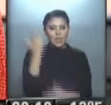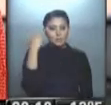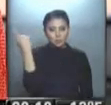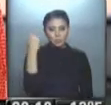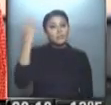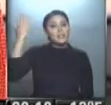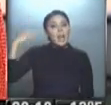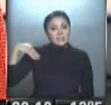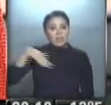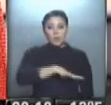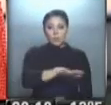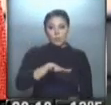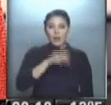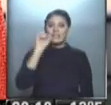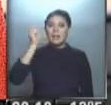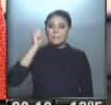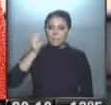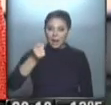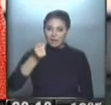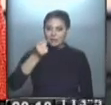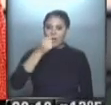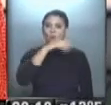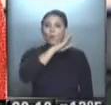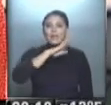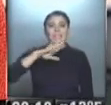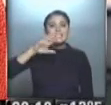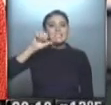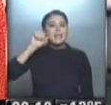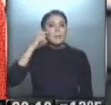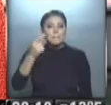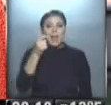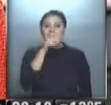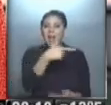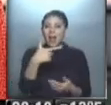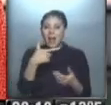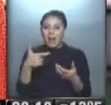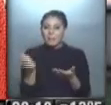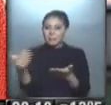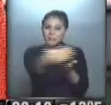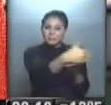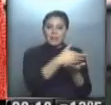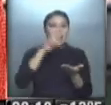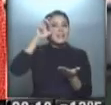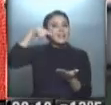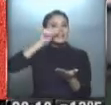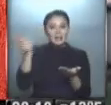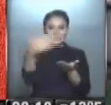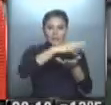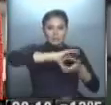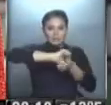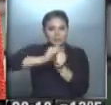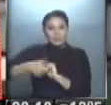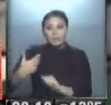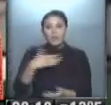en el día de ayer en la localidad de campana se destruyeron más de 46 mil armas que fueron recolectadas por el renar es por eso que estamos con